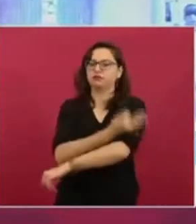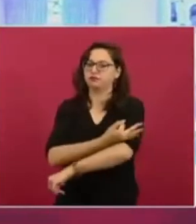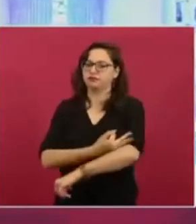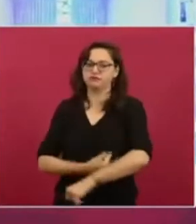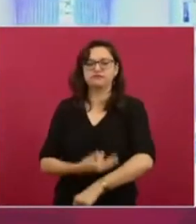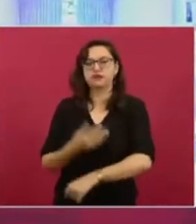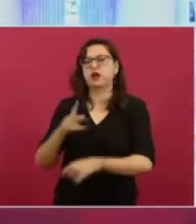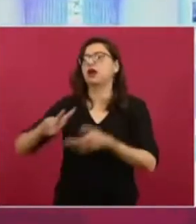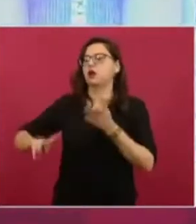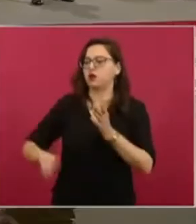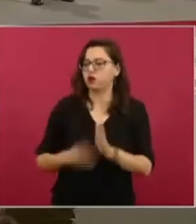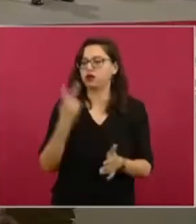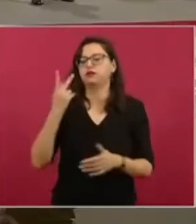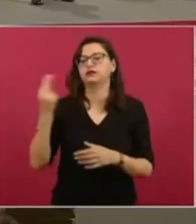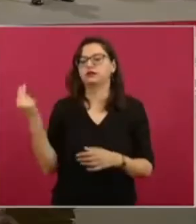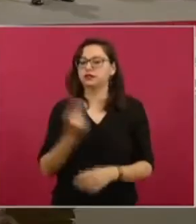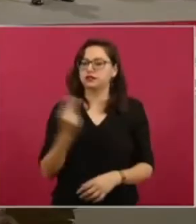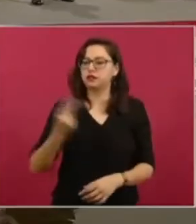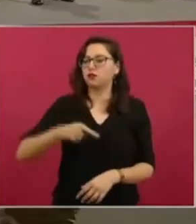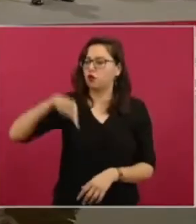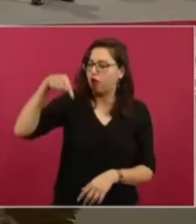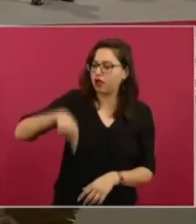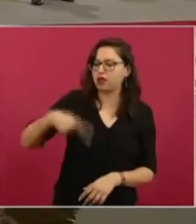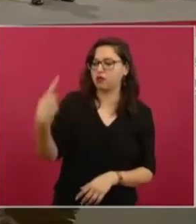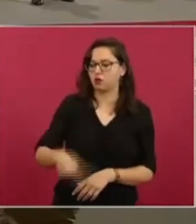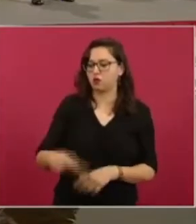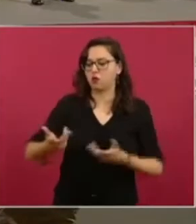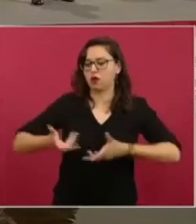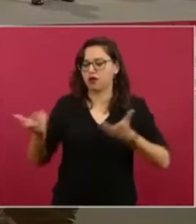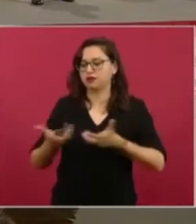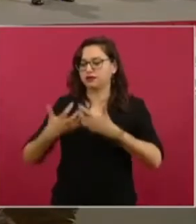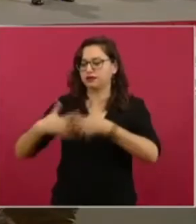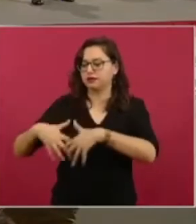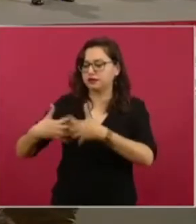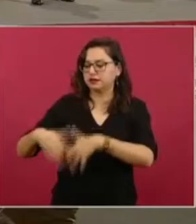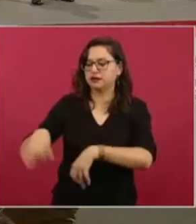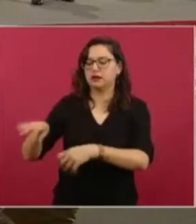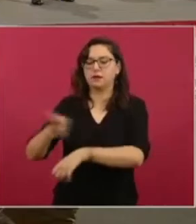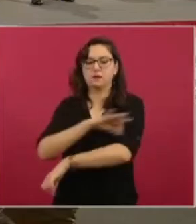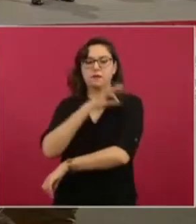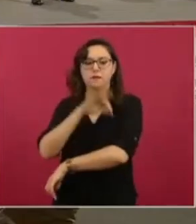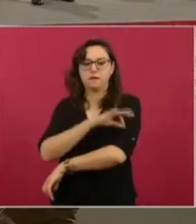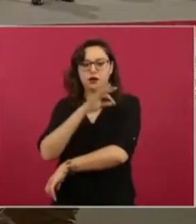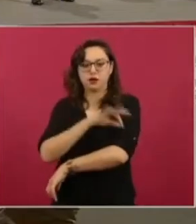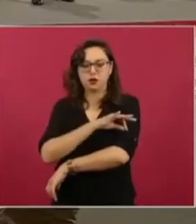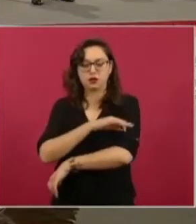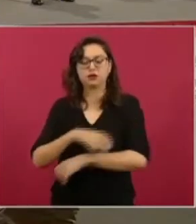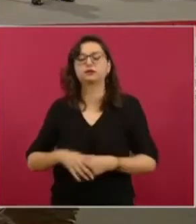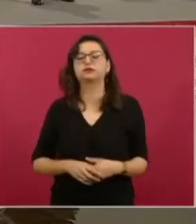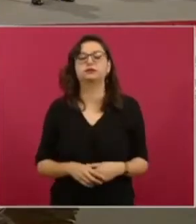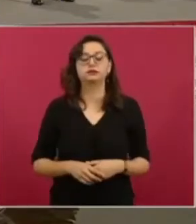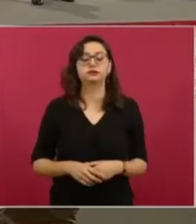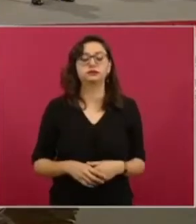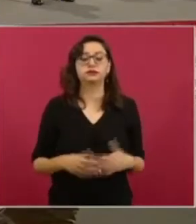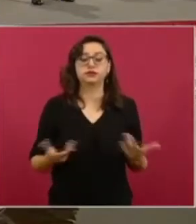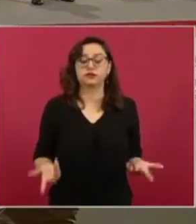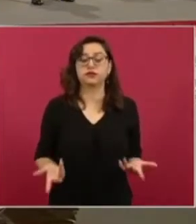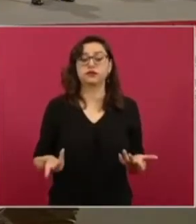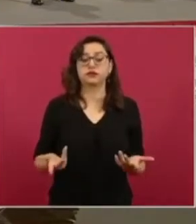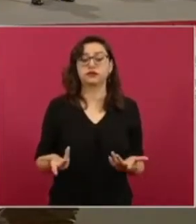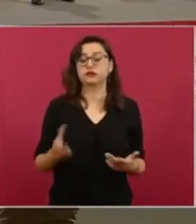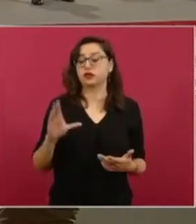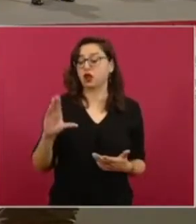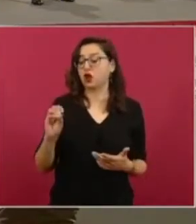propósito principal del viaje fue ese. Todavía no termina porque hay diferentes instituciones. Está COFEPRIS, porque necesitamos hacer